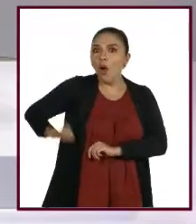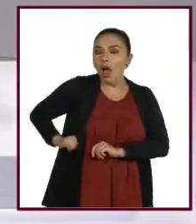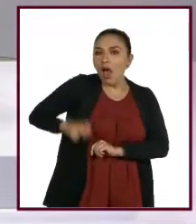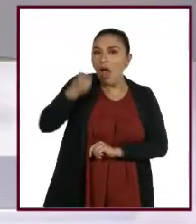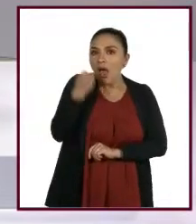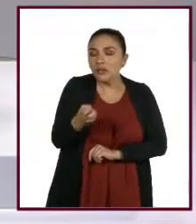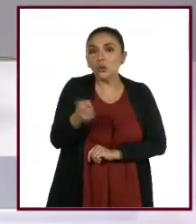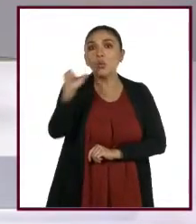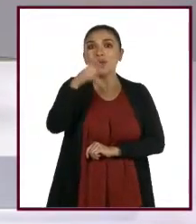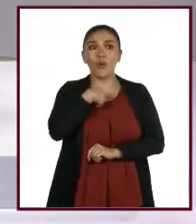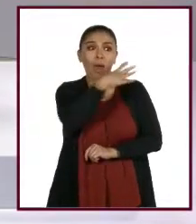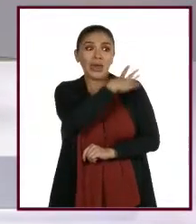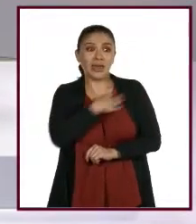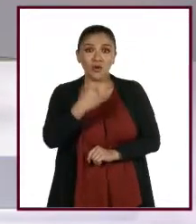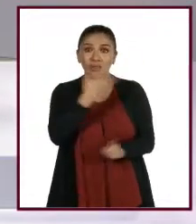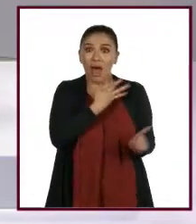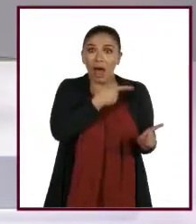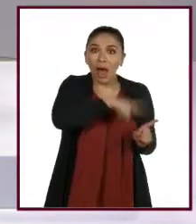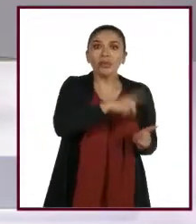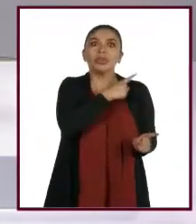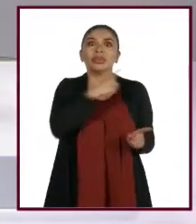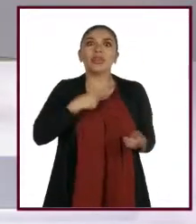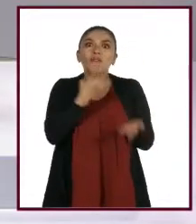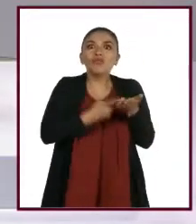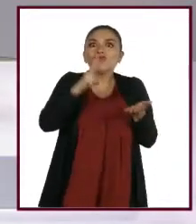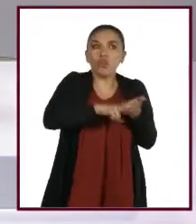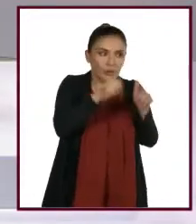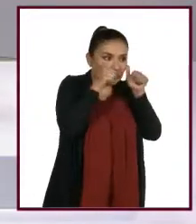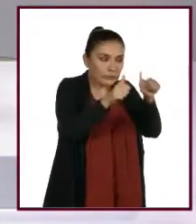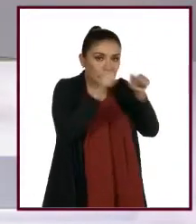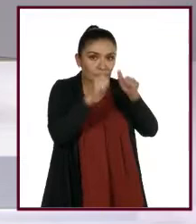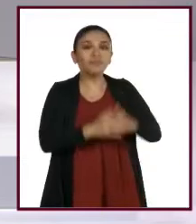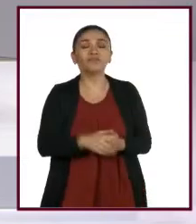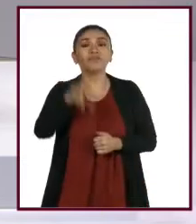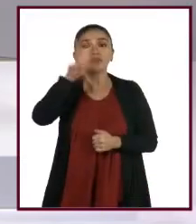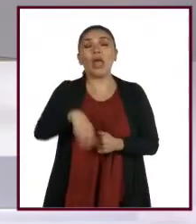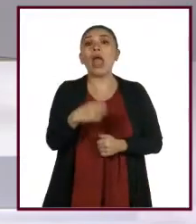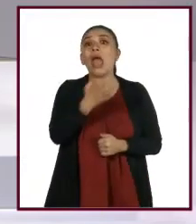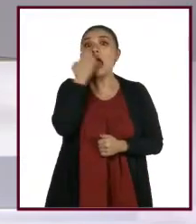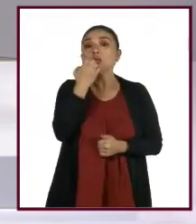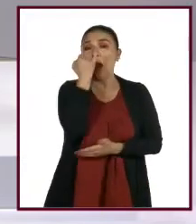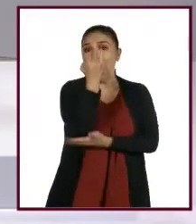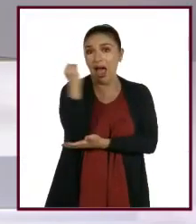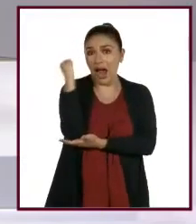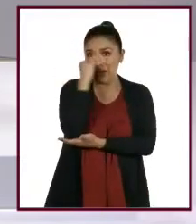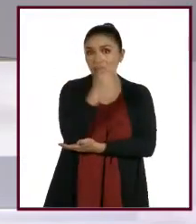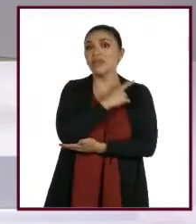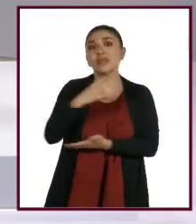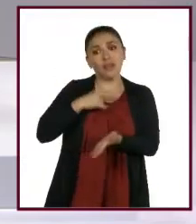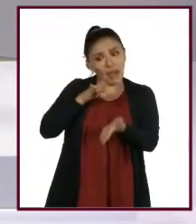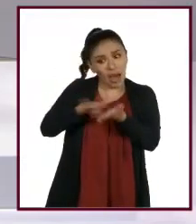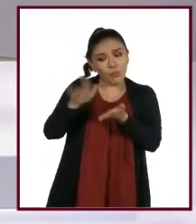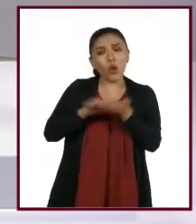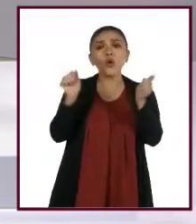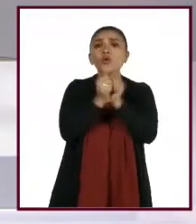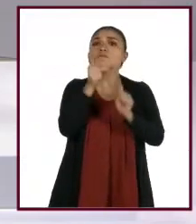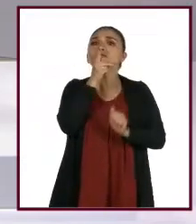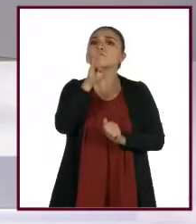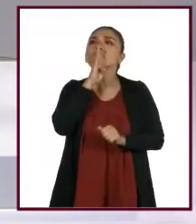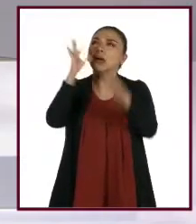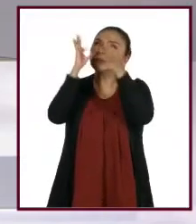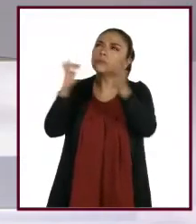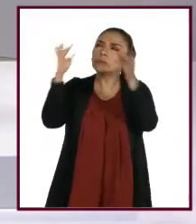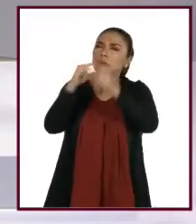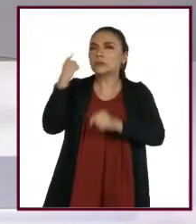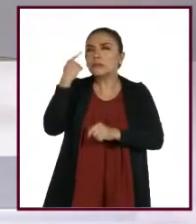cuando tenemos hijos, debemos estar al doble efectivamente. En el caso de nivel preescolar debemos apoyar, sensibilizar a los padres en estos